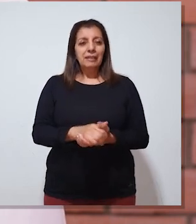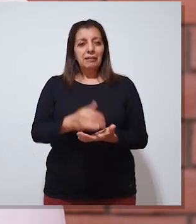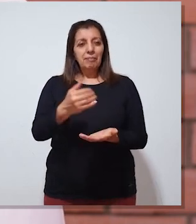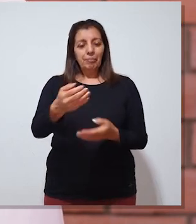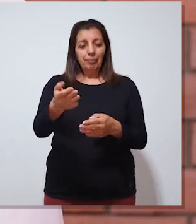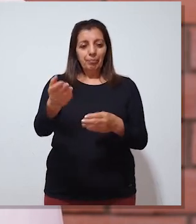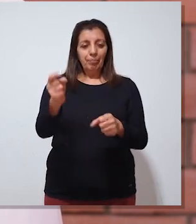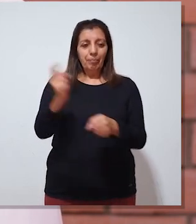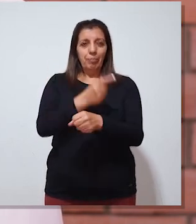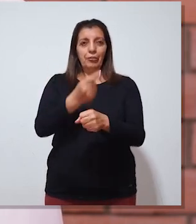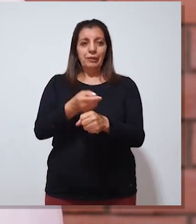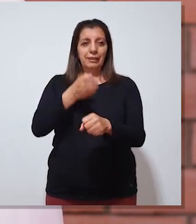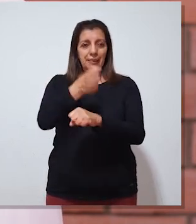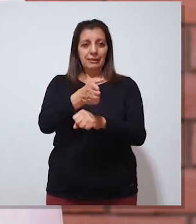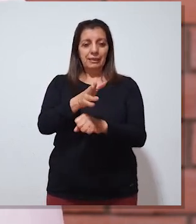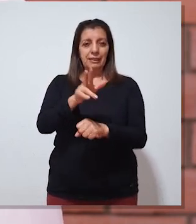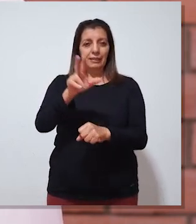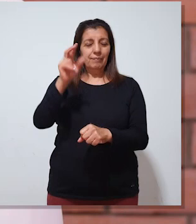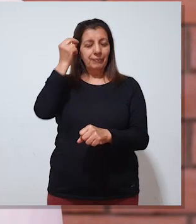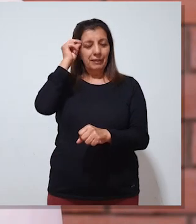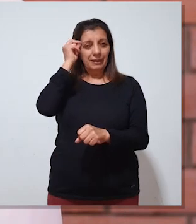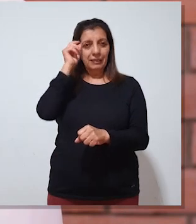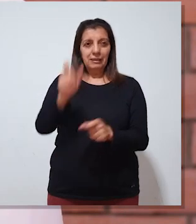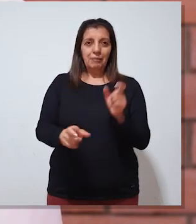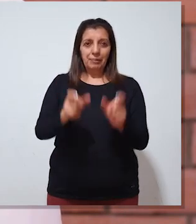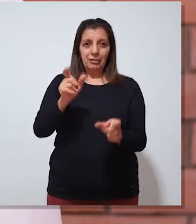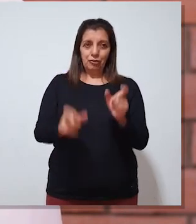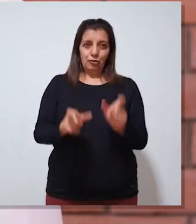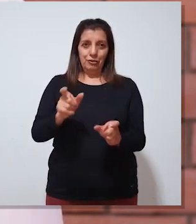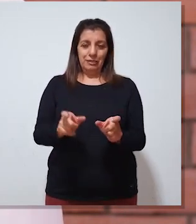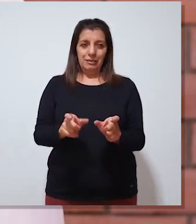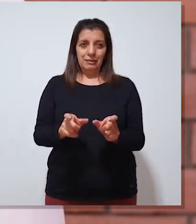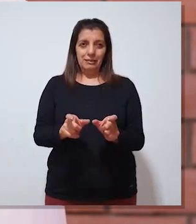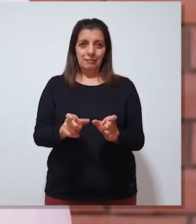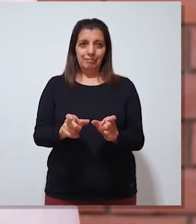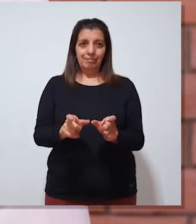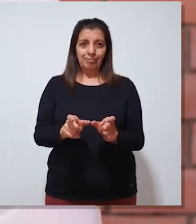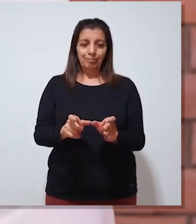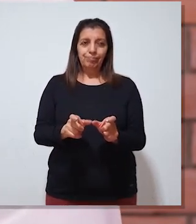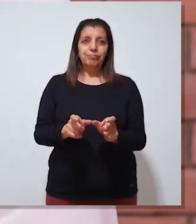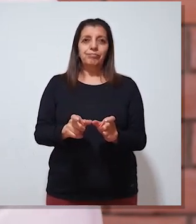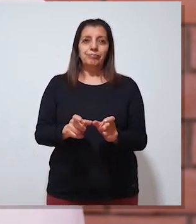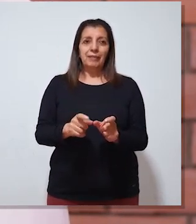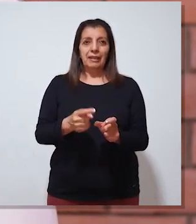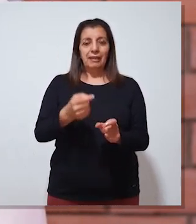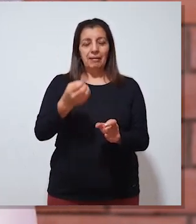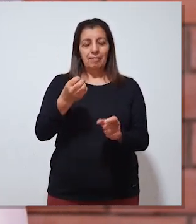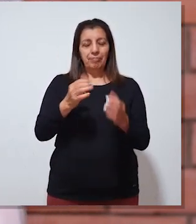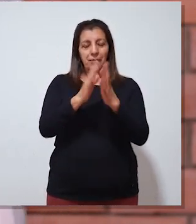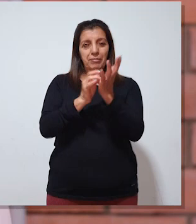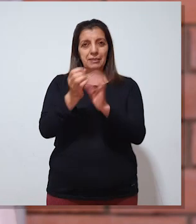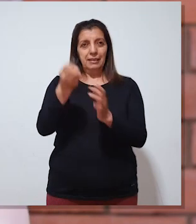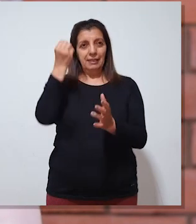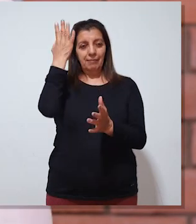de 30 personas, trabajo extra para nuestros fieles agentes de pastoral, para